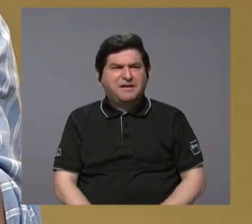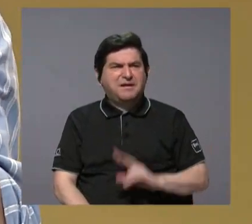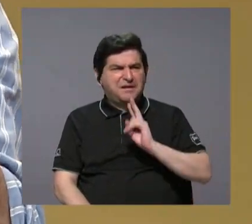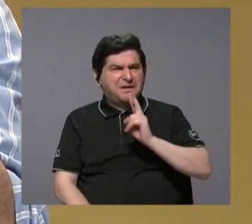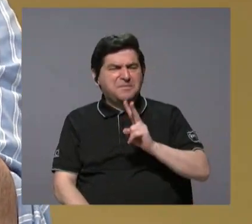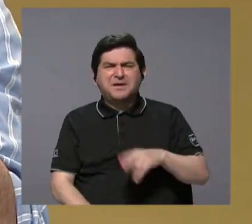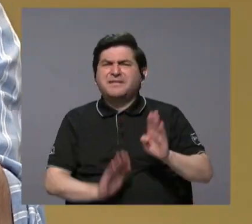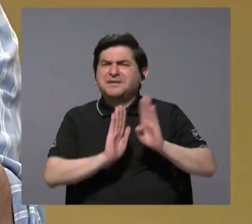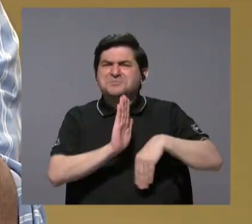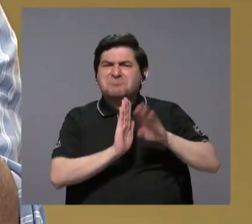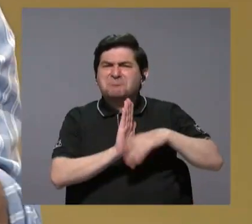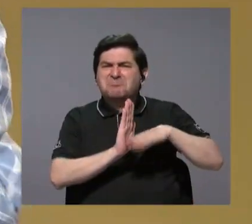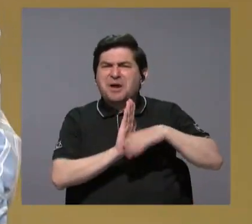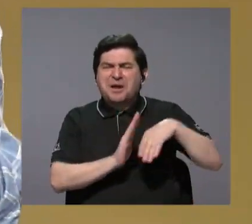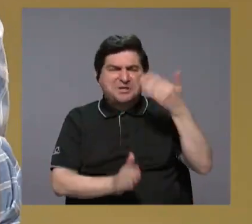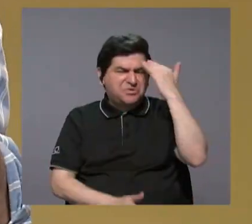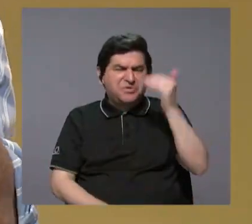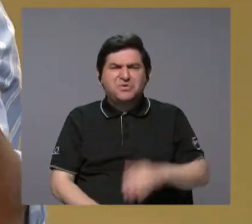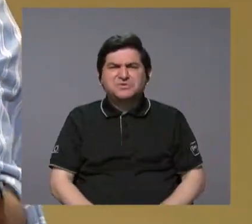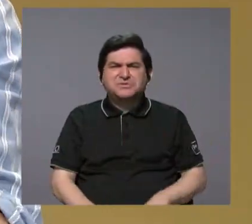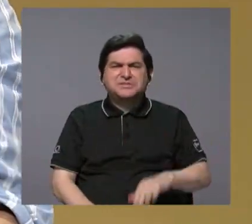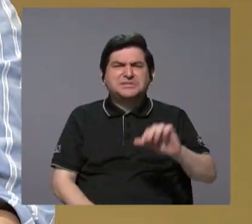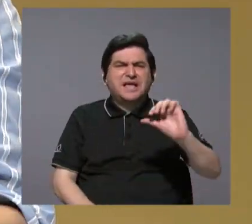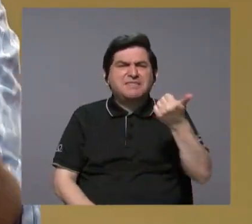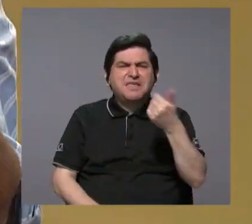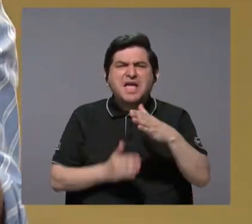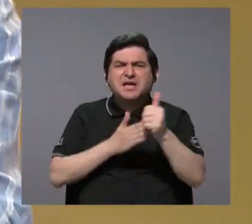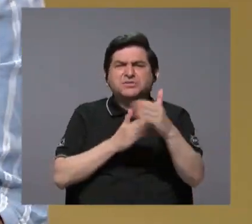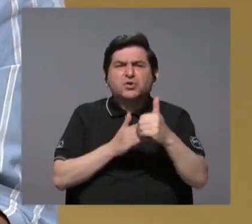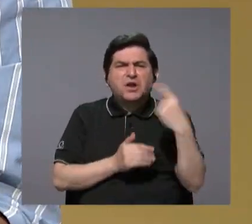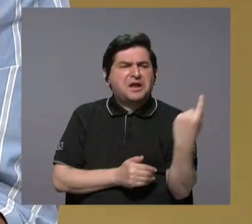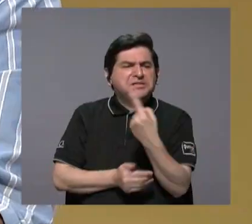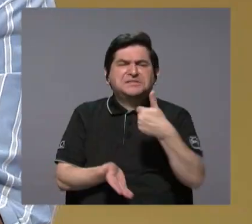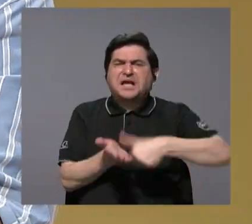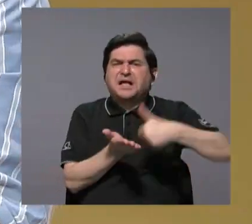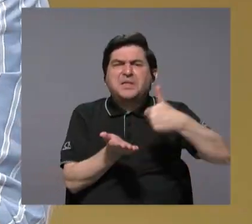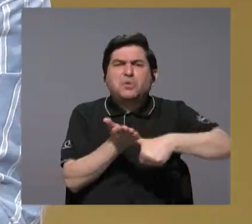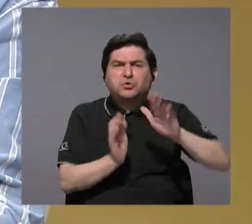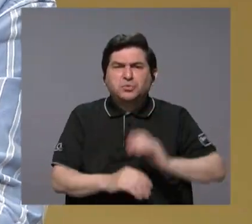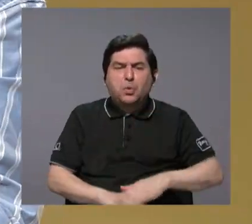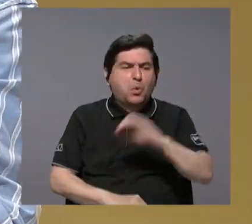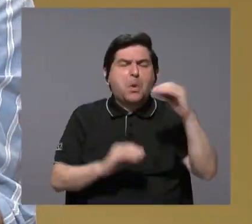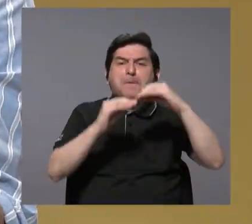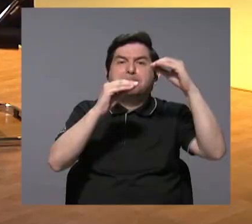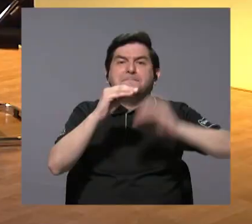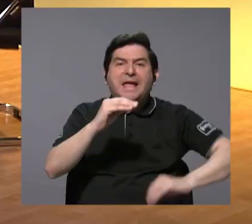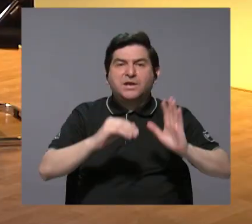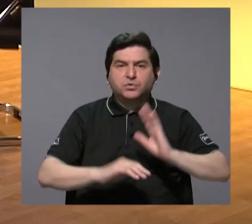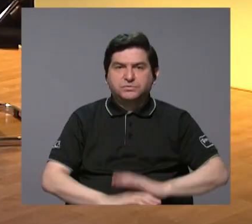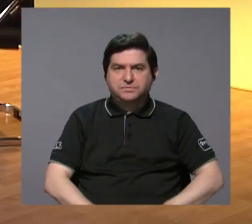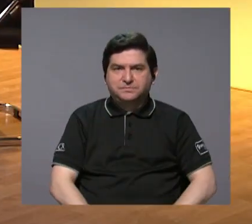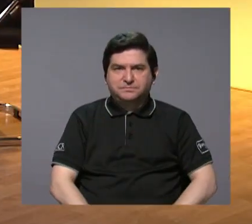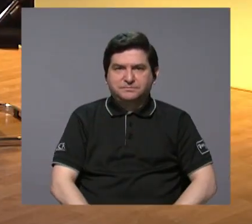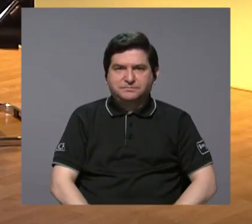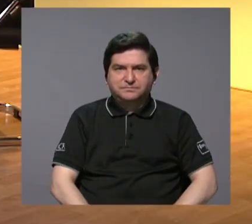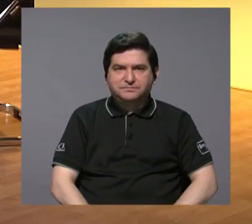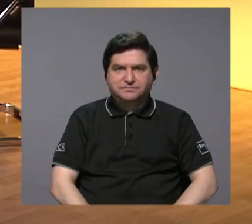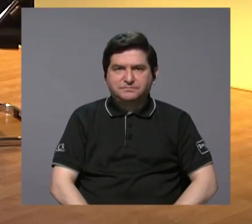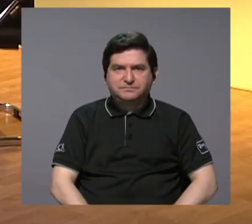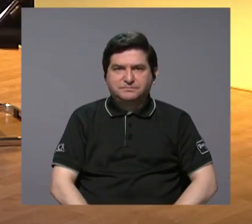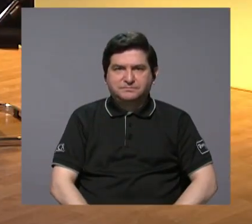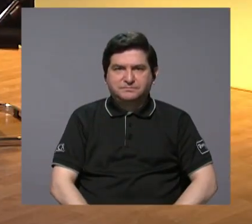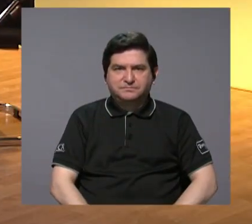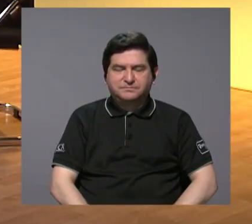muy barata. No sé cuánto pagamos, $10 por voto o menos. Entonces, es